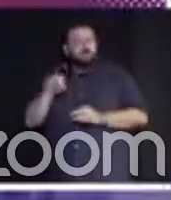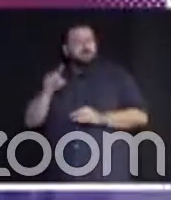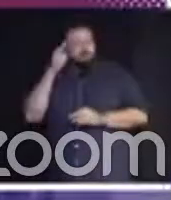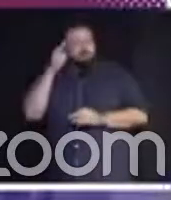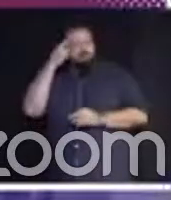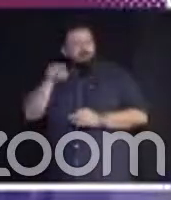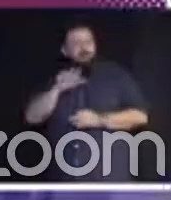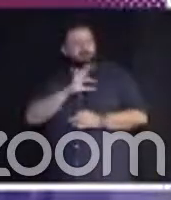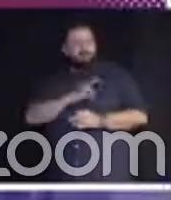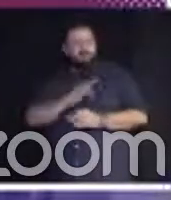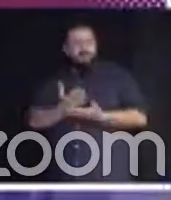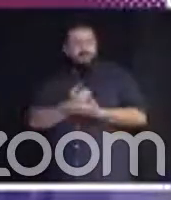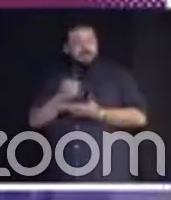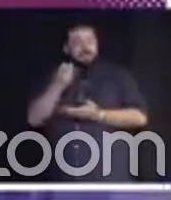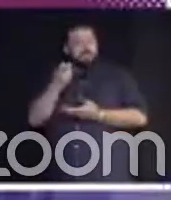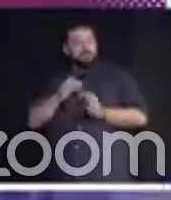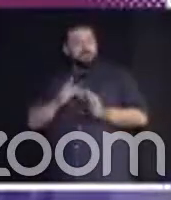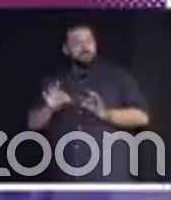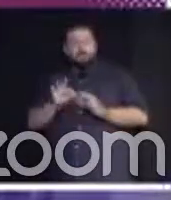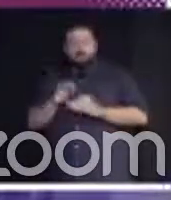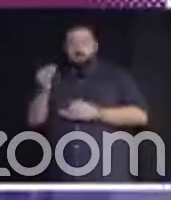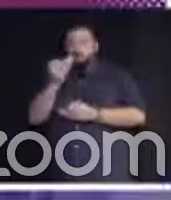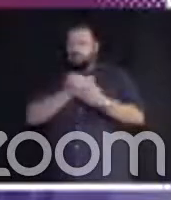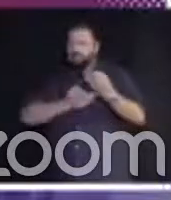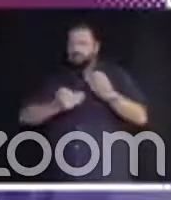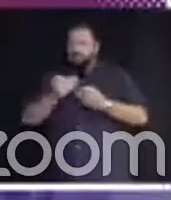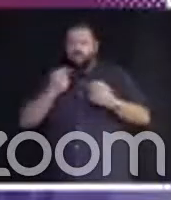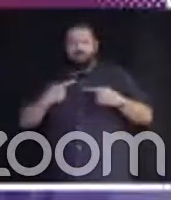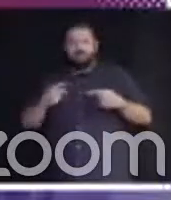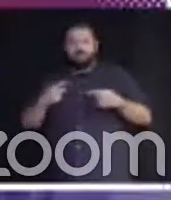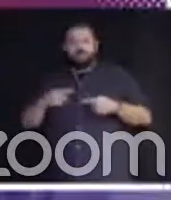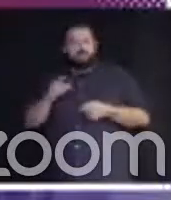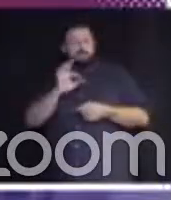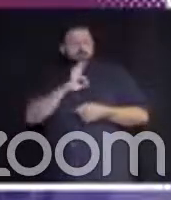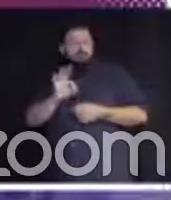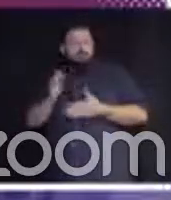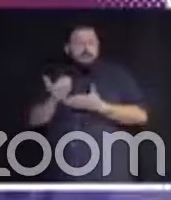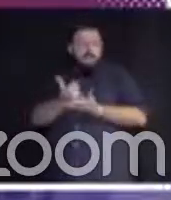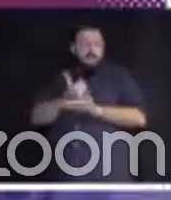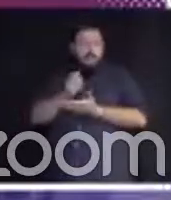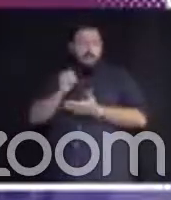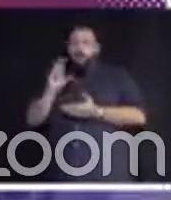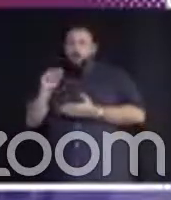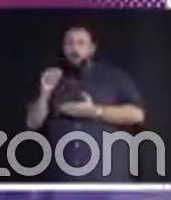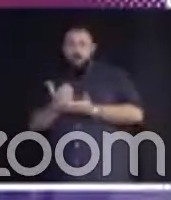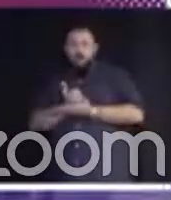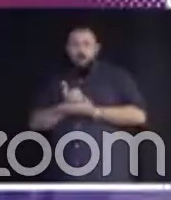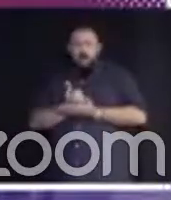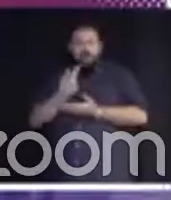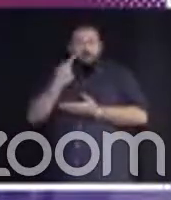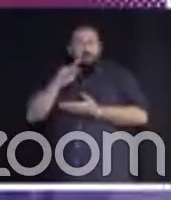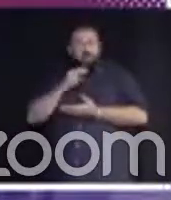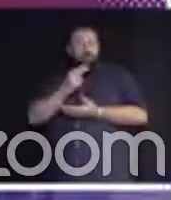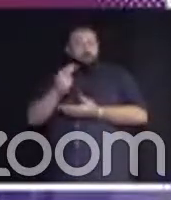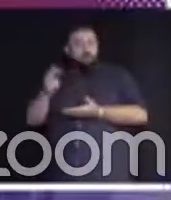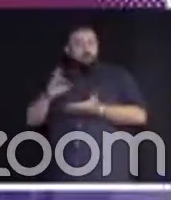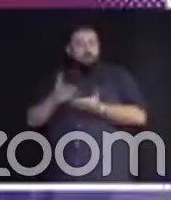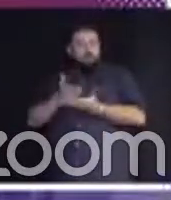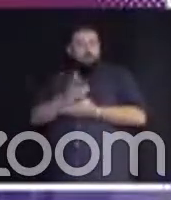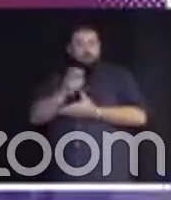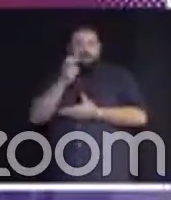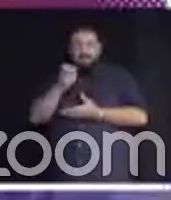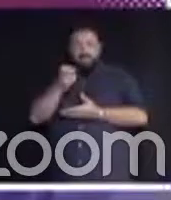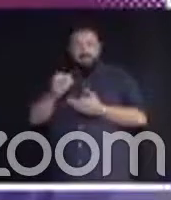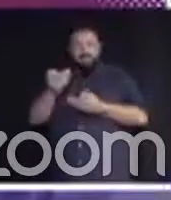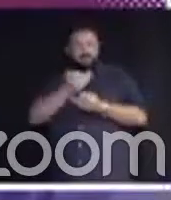al que todos les deberían de apuntar, independientemente de que se lo ganen o no se lo ganen. Si ustedes le apuntan a este bono, que es el propósito